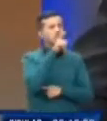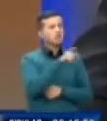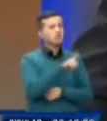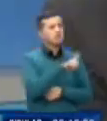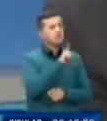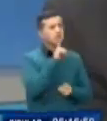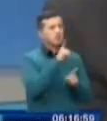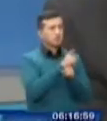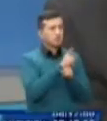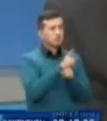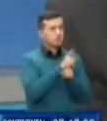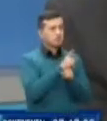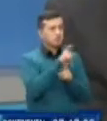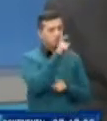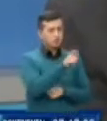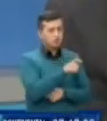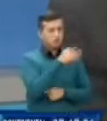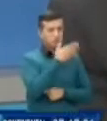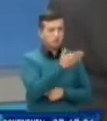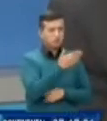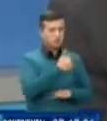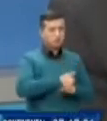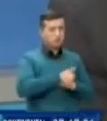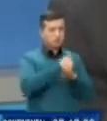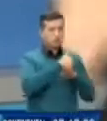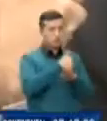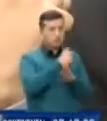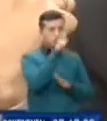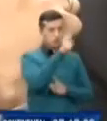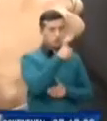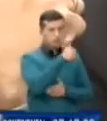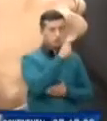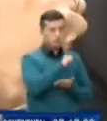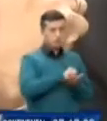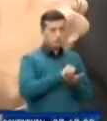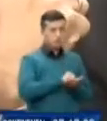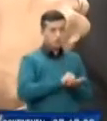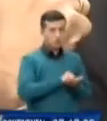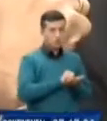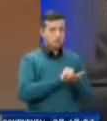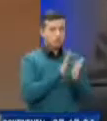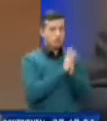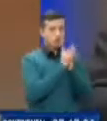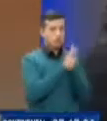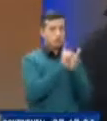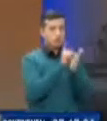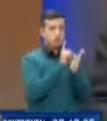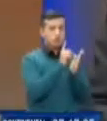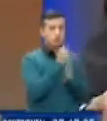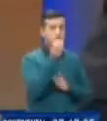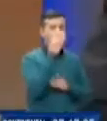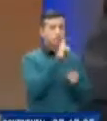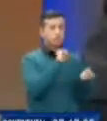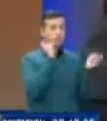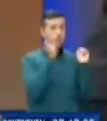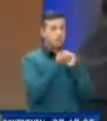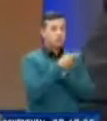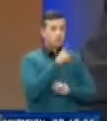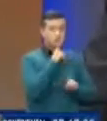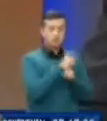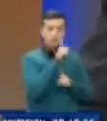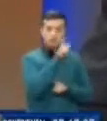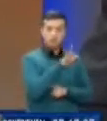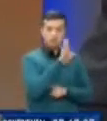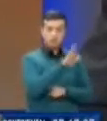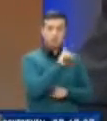ministro es aquel que tiene la autoría del libro blanco y que es el que actualizó el prólogo del libro la